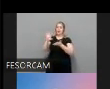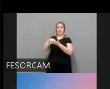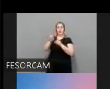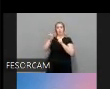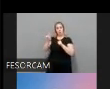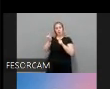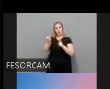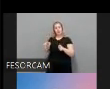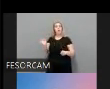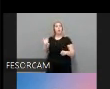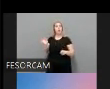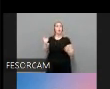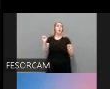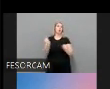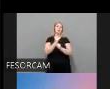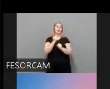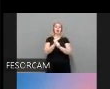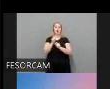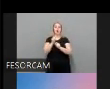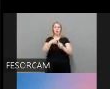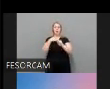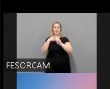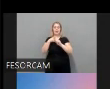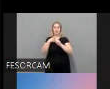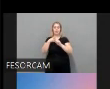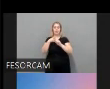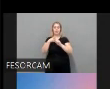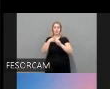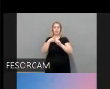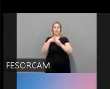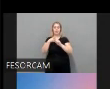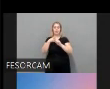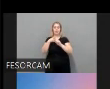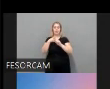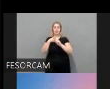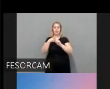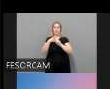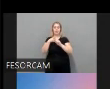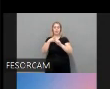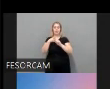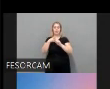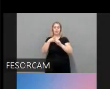educativos o el trabajo para lograr espacios más accesibles.